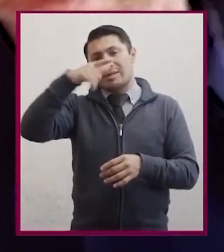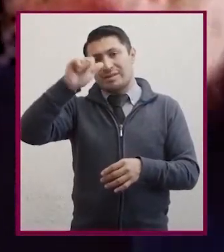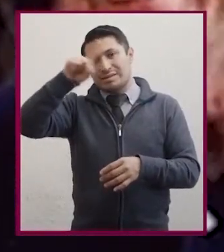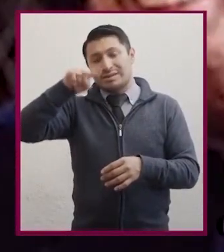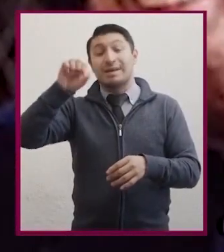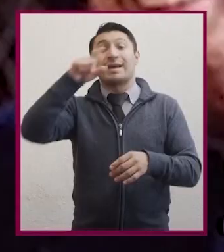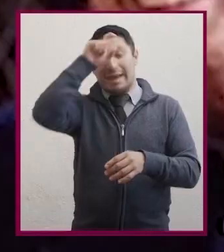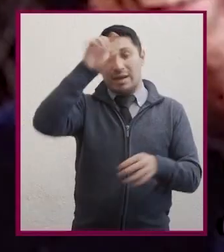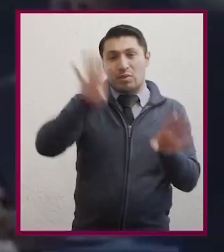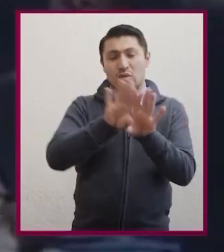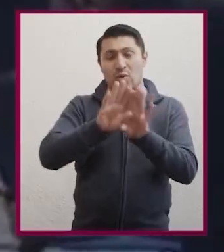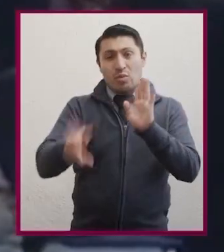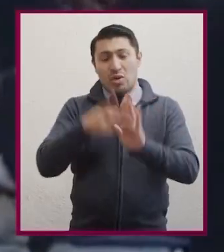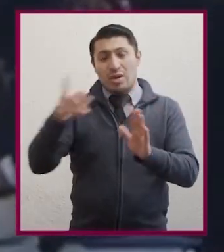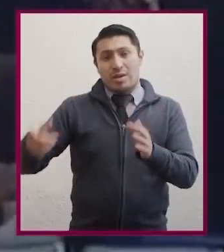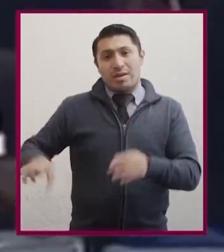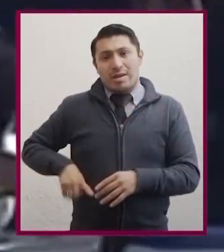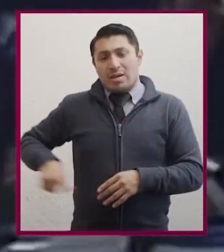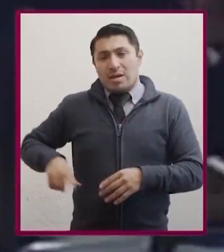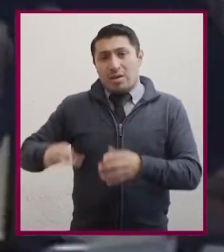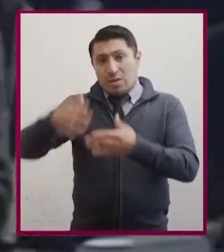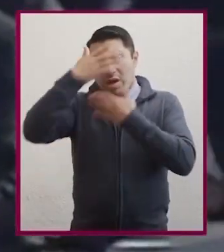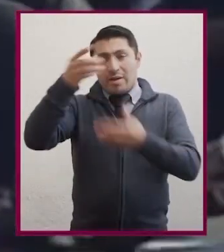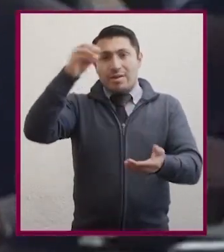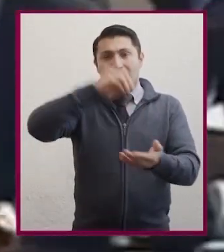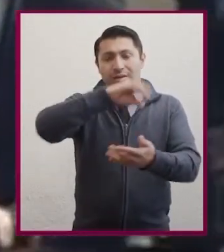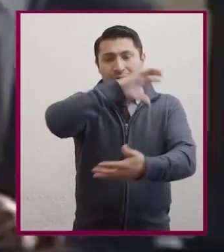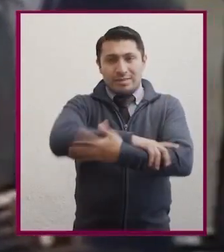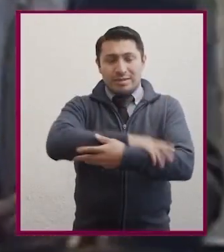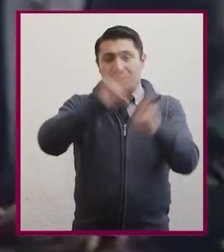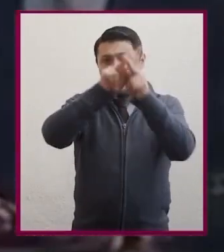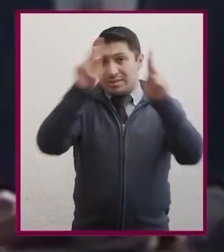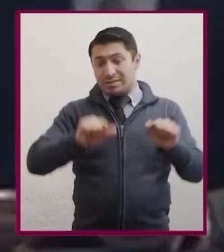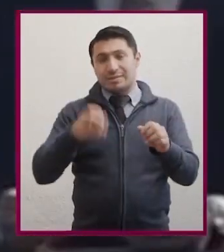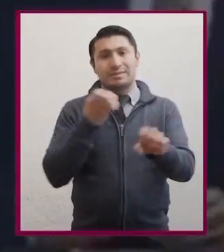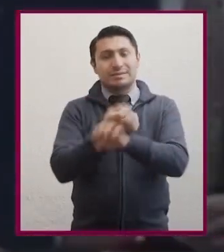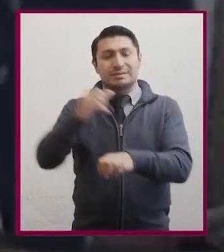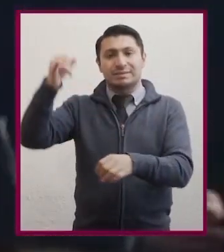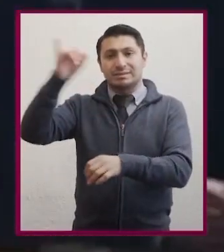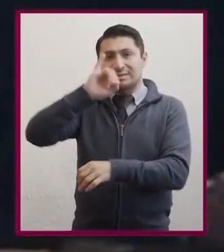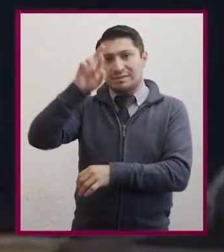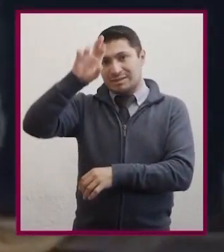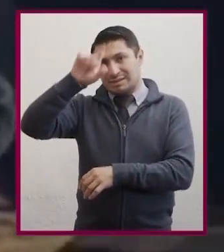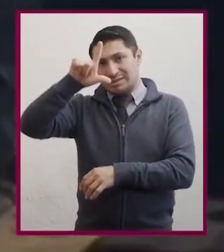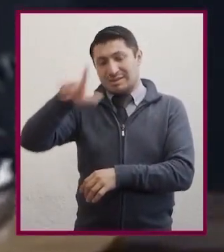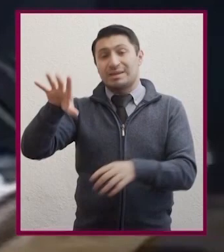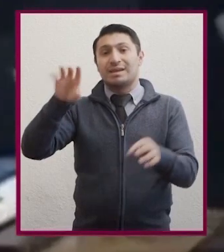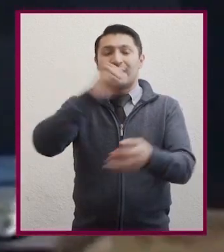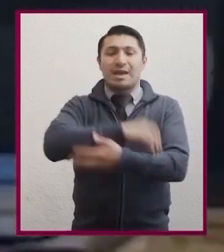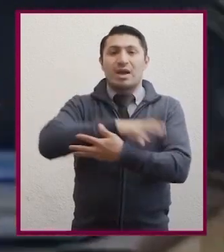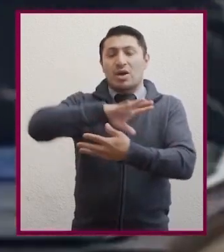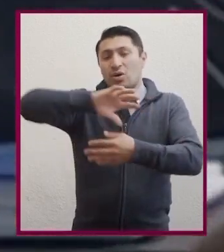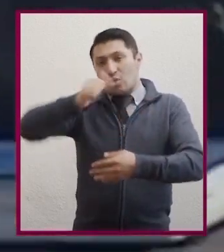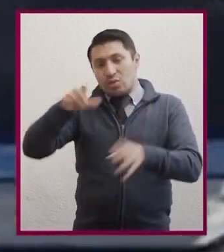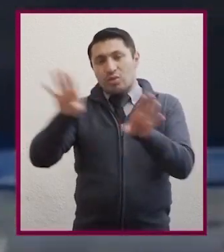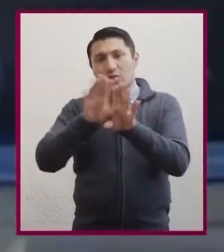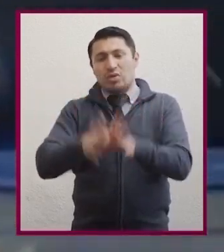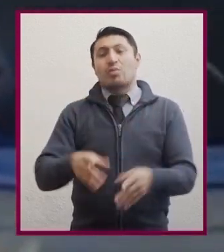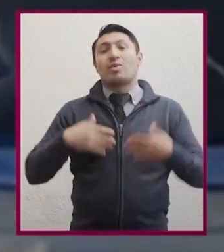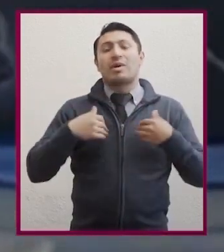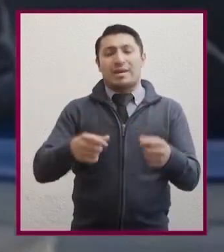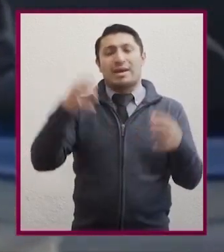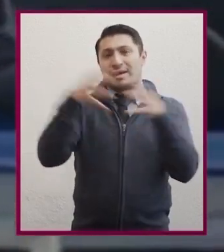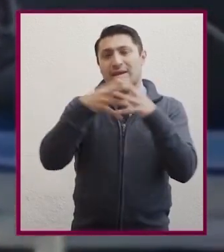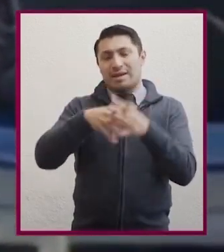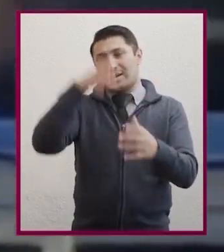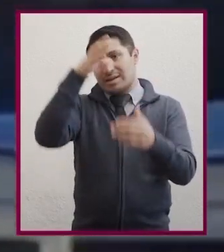Jordania fue otro estado árabe que firmó un tratado de paz con el Estado de Israel. Los acuerdos de Camp David dieron a entender el final de la guerra